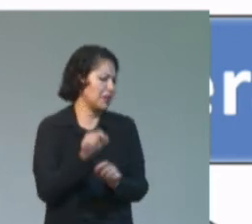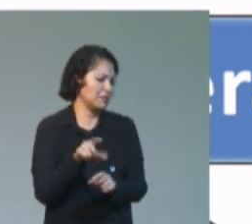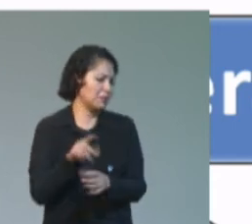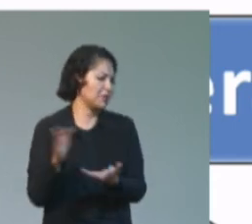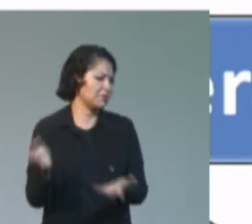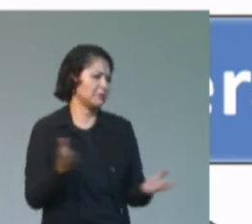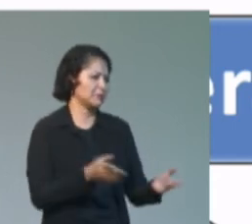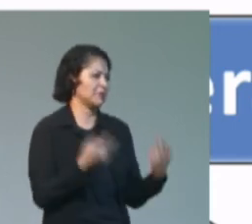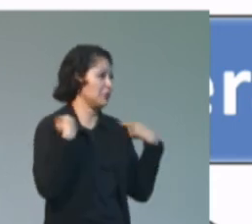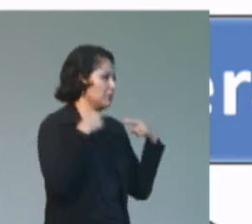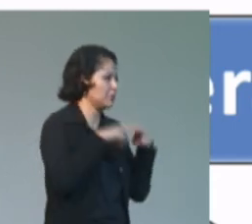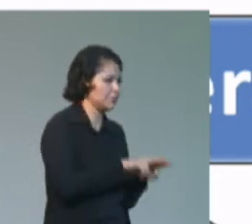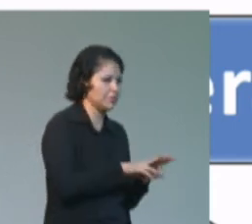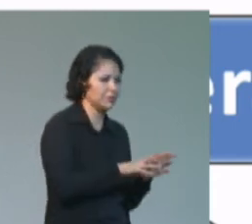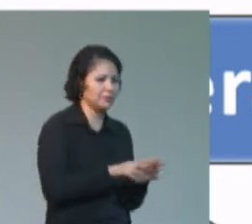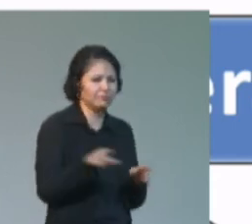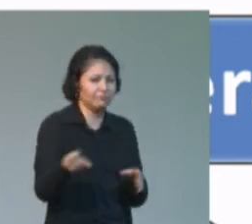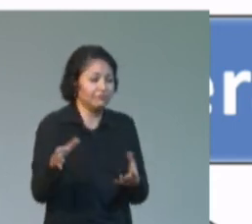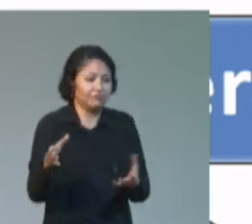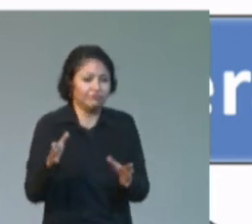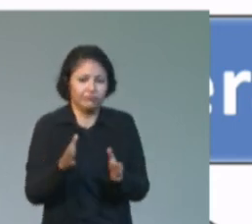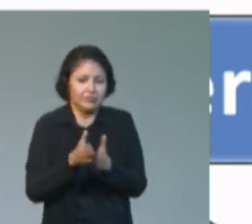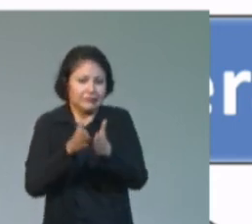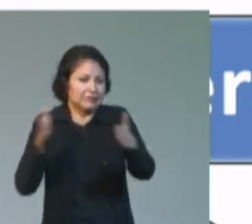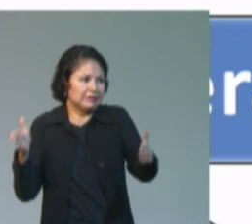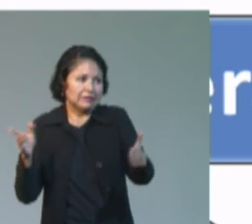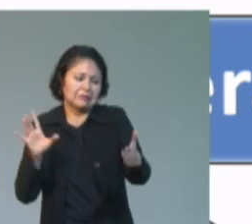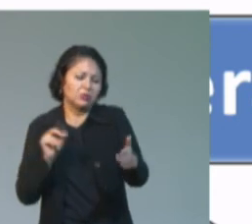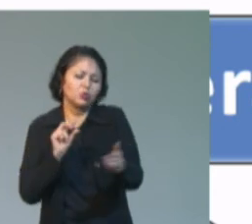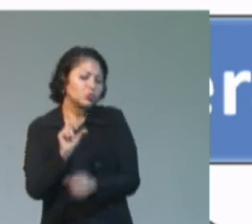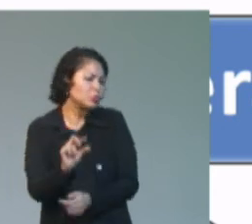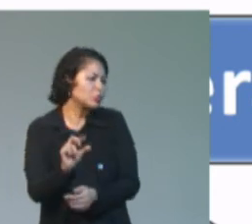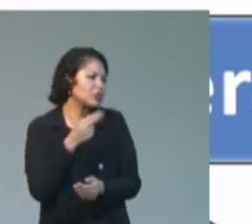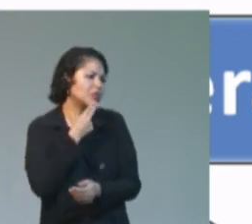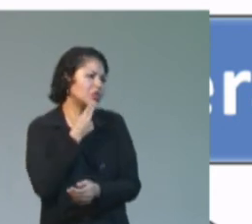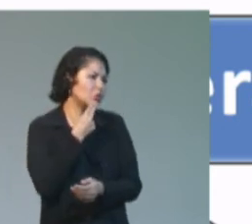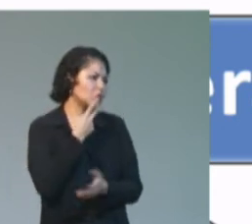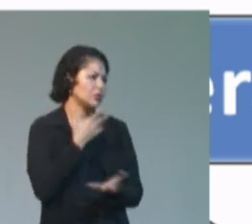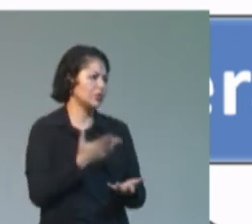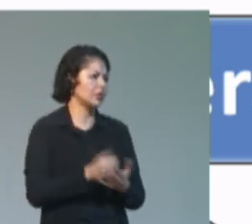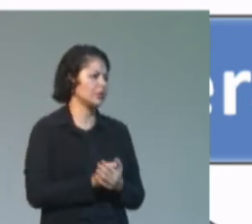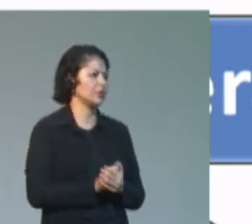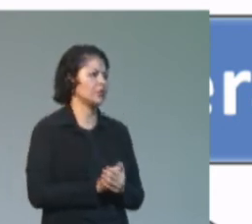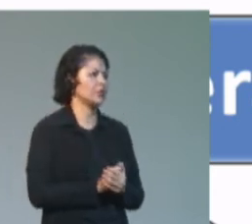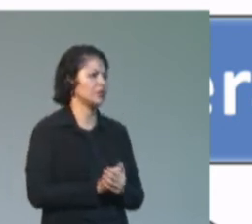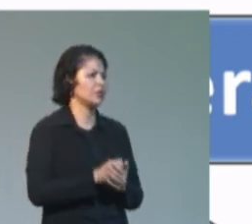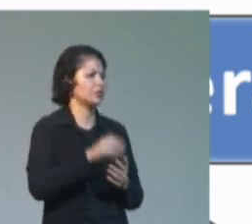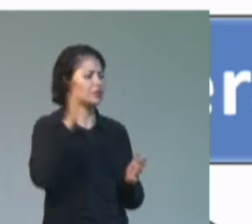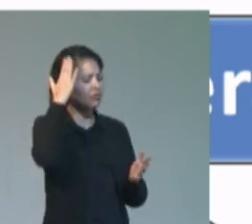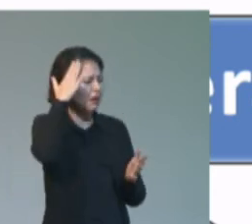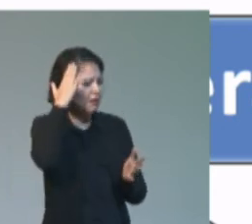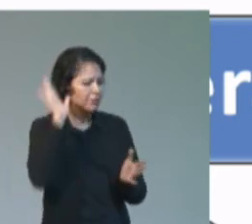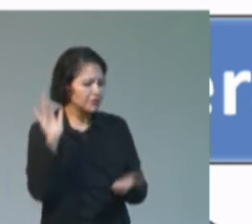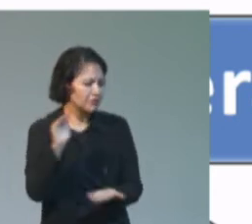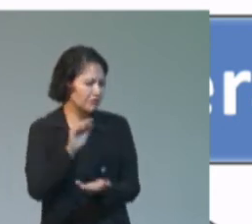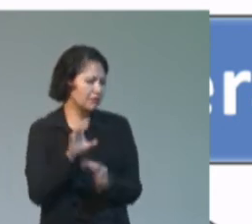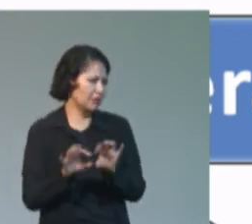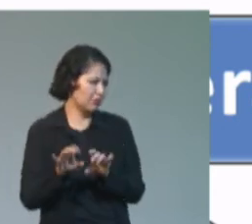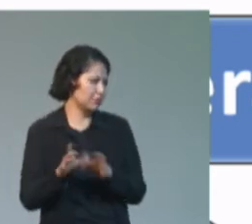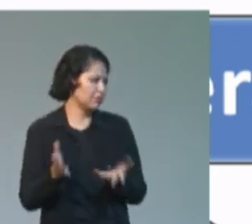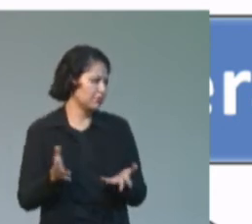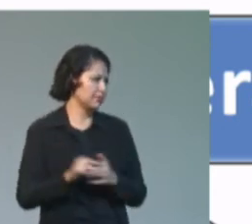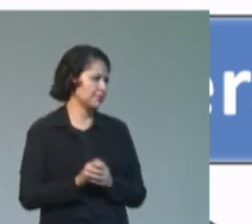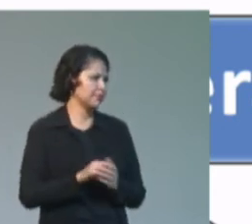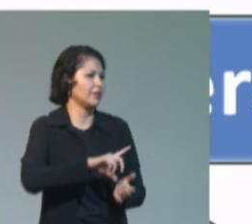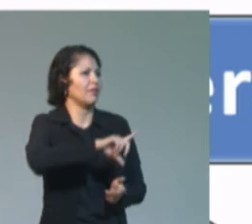profesores y profesoras no utilizamos todas las posibilidades que nos ofrece esa plataforma después pasamos a una segunda etapa donde el